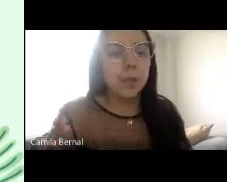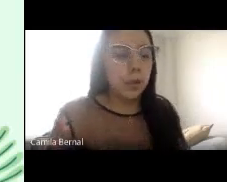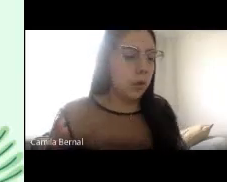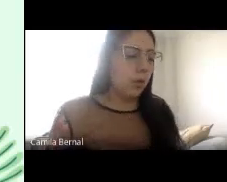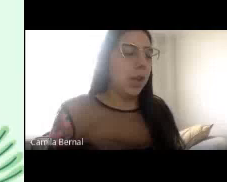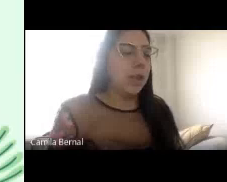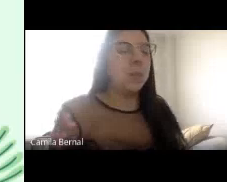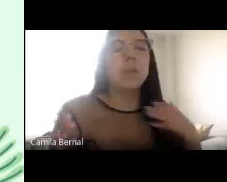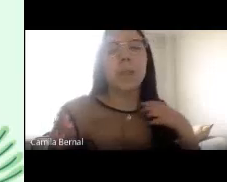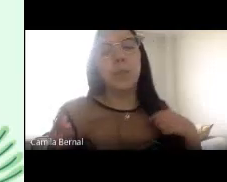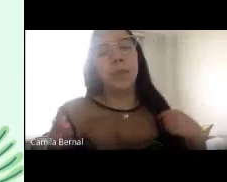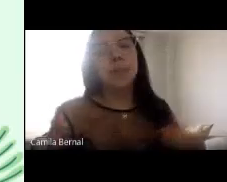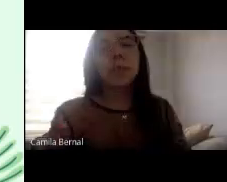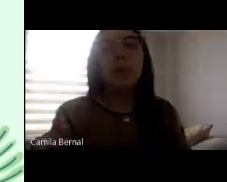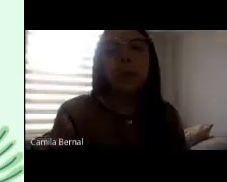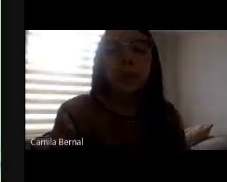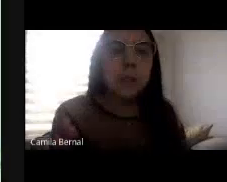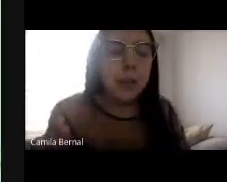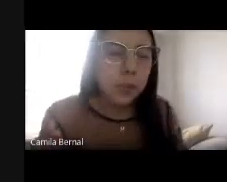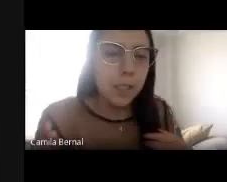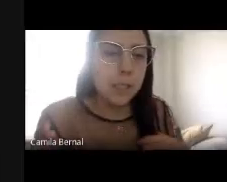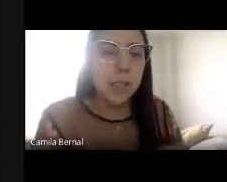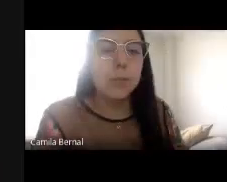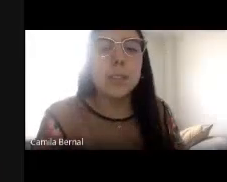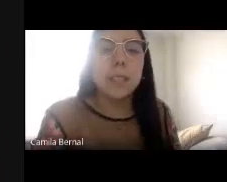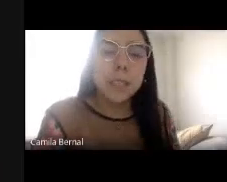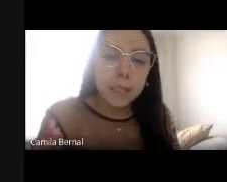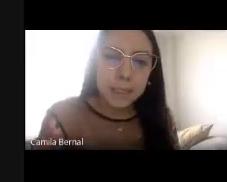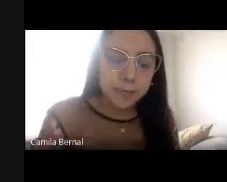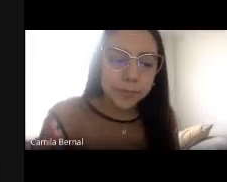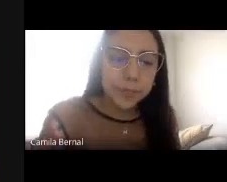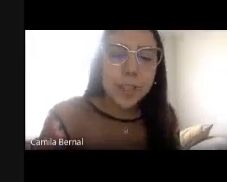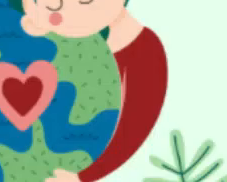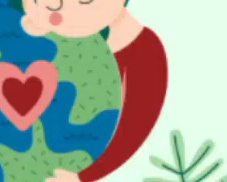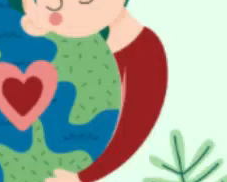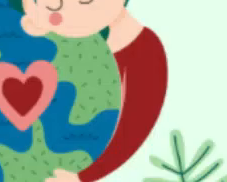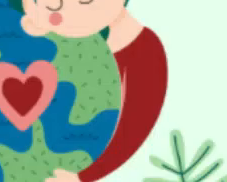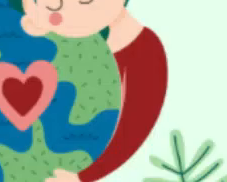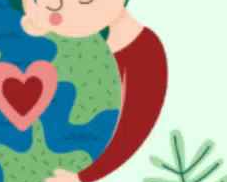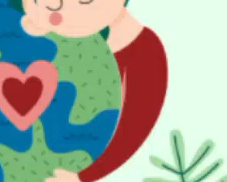pues darle diferentes metodologías pues que podamos implementar y utilizar en nuestras casas.